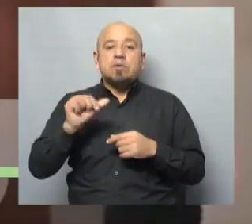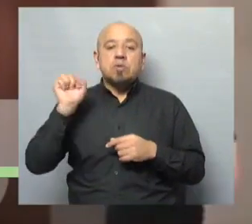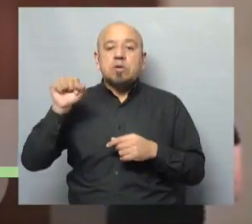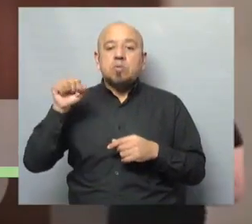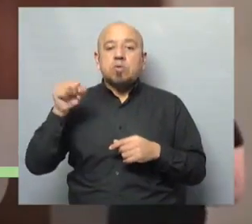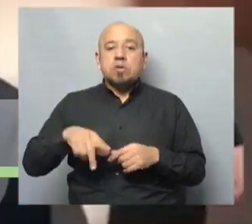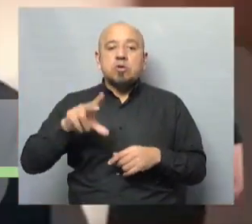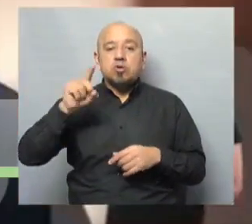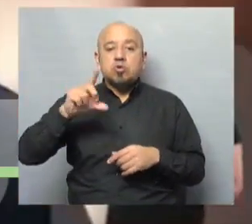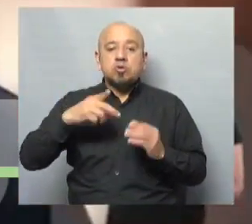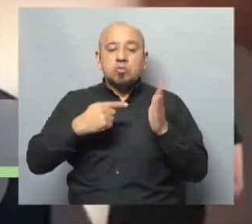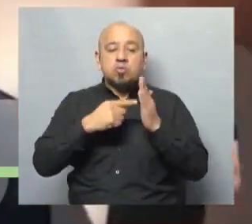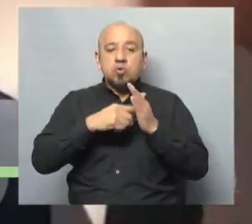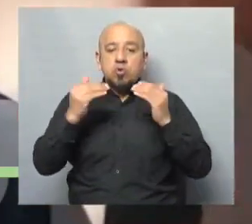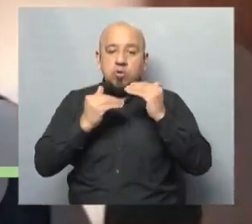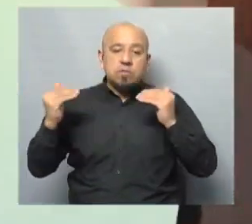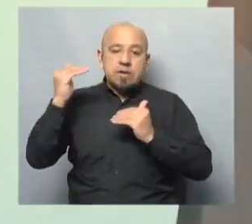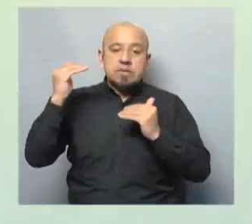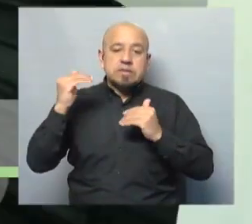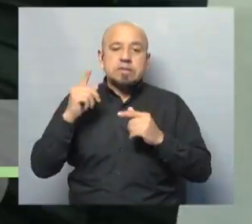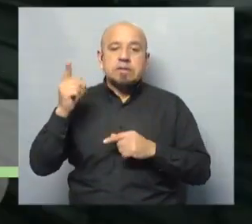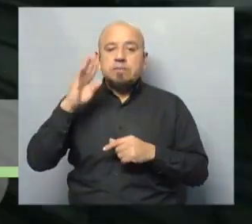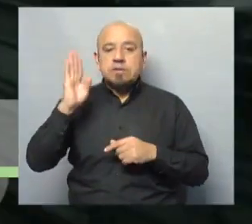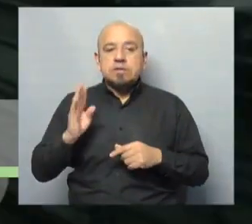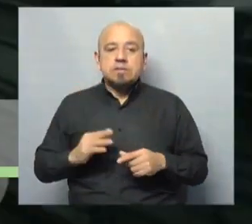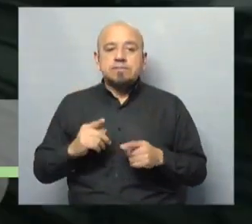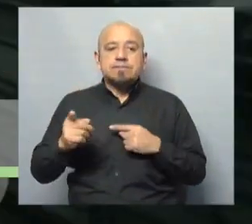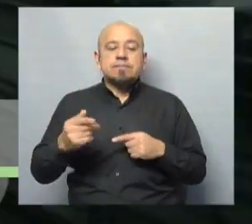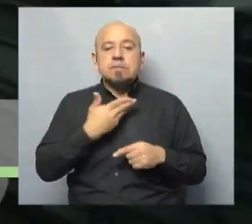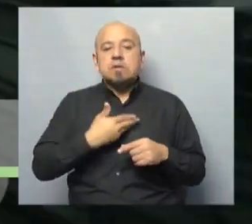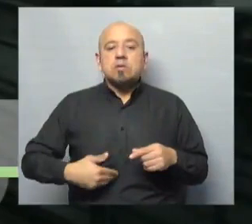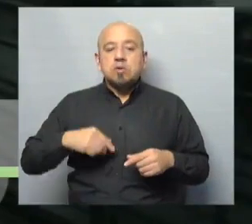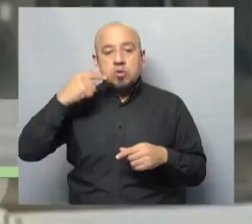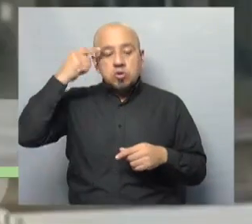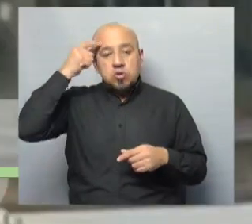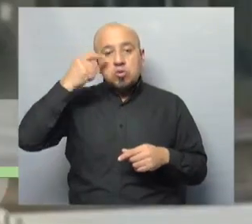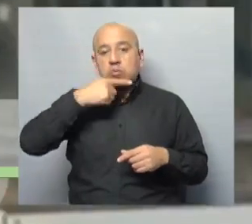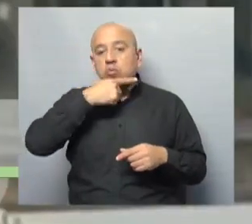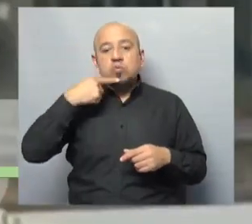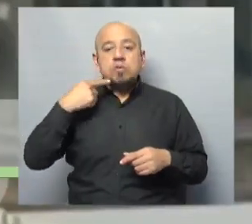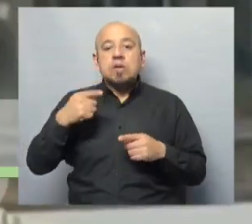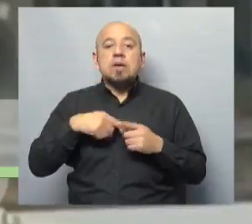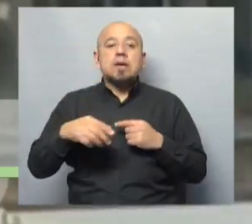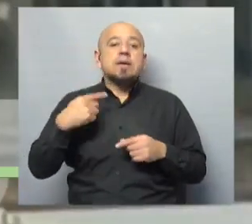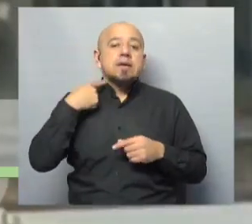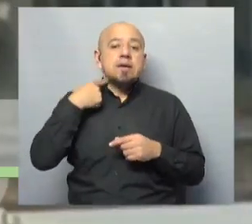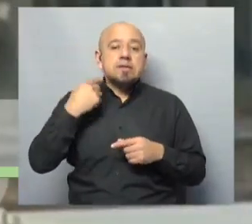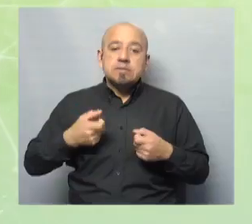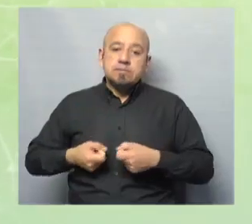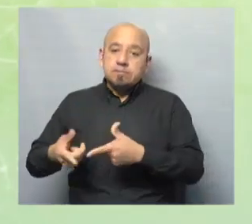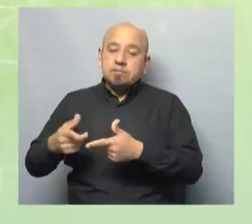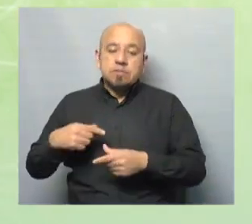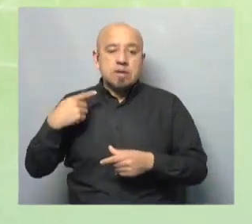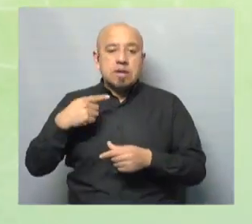12 puntos de bolsonaro en las presidenciales de brasil el gobierno de rusia vendió por tres días el flujo de gas hacia alemania